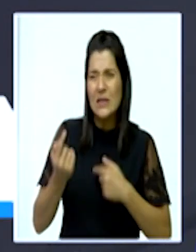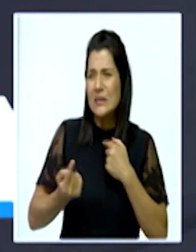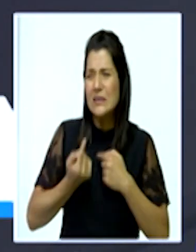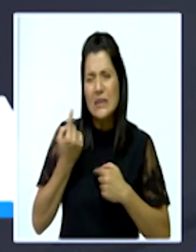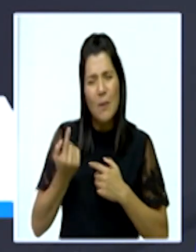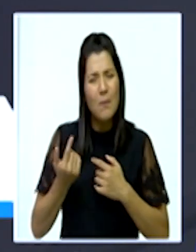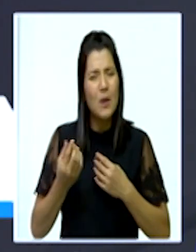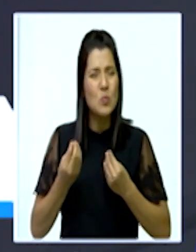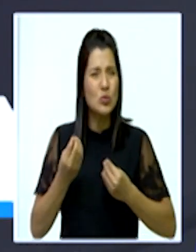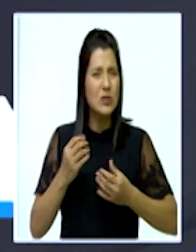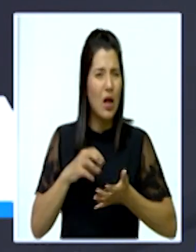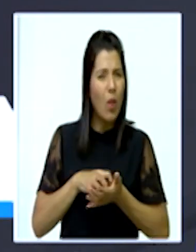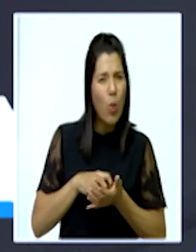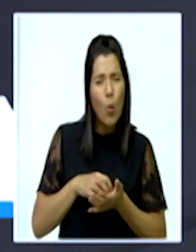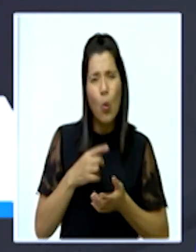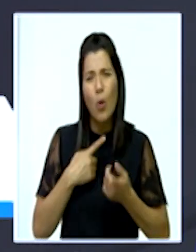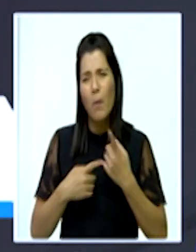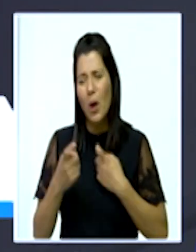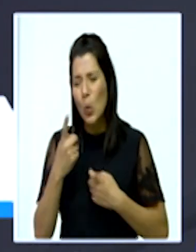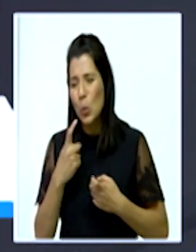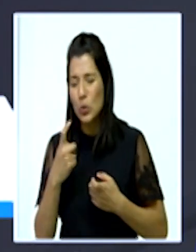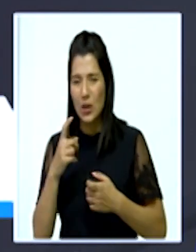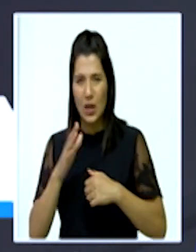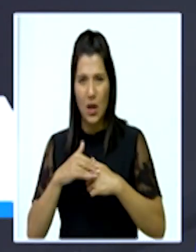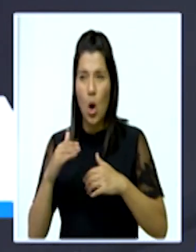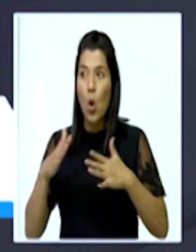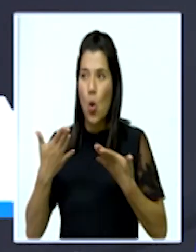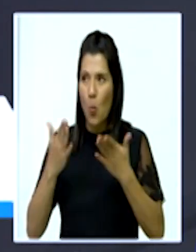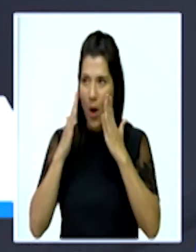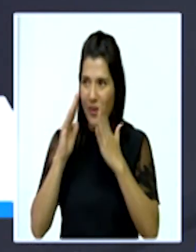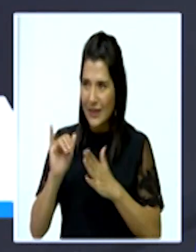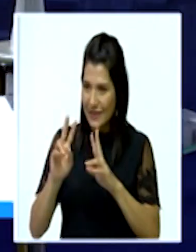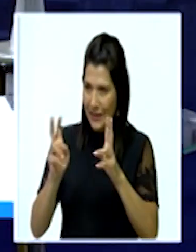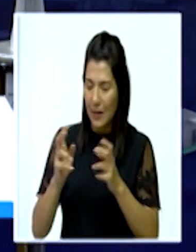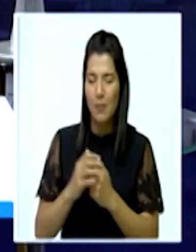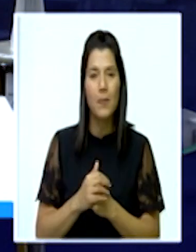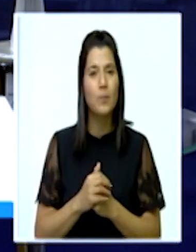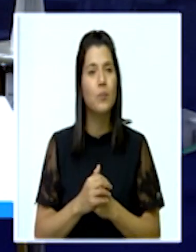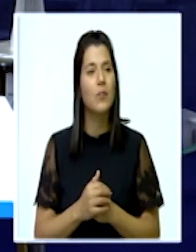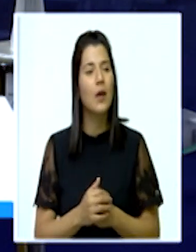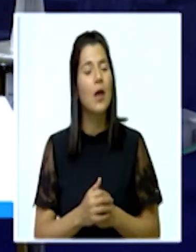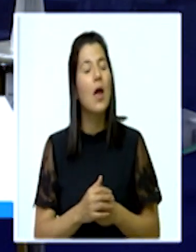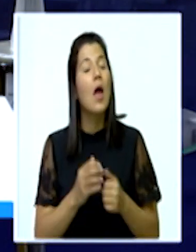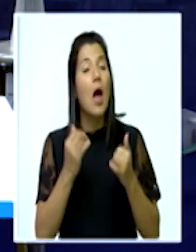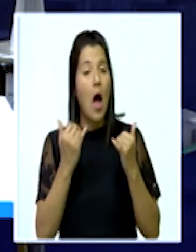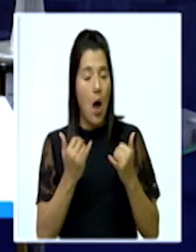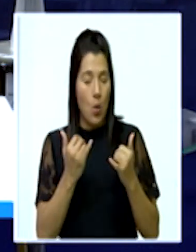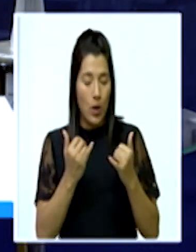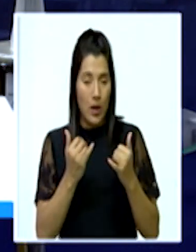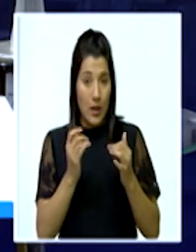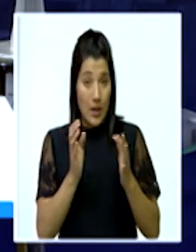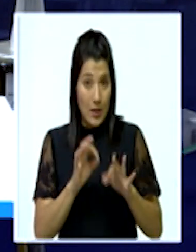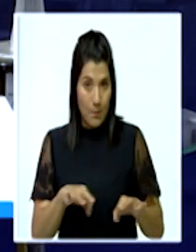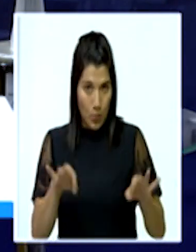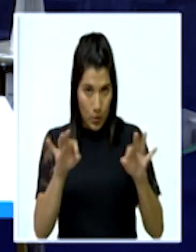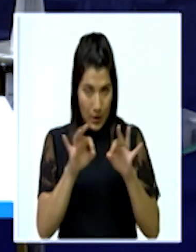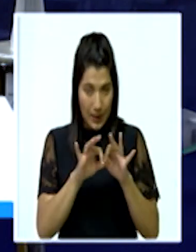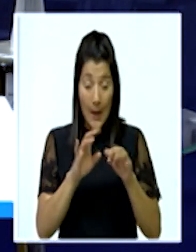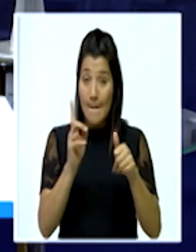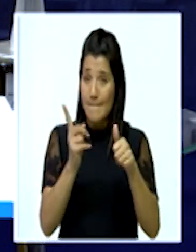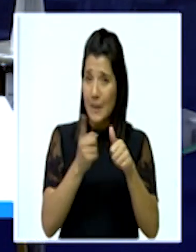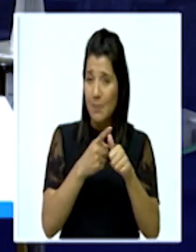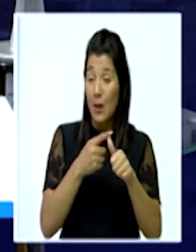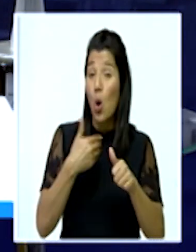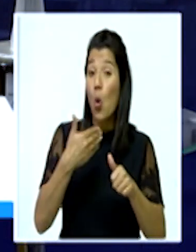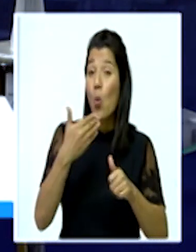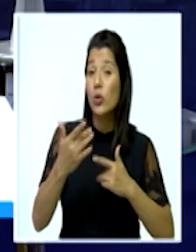muchos cuestionamientos. ¿Cómo trabajar el tema de la culpabilidad? Hay un cuestionamiento clave. Bueno, lo primero con la